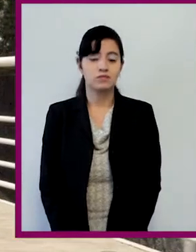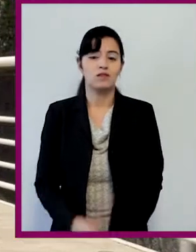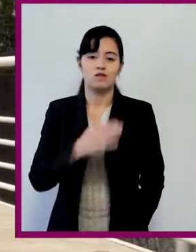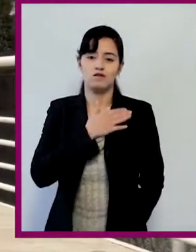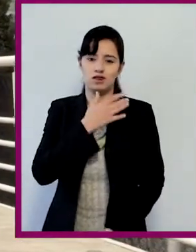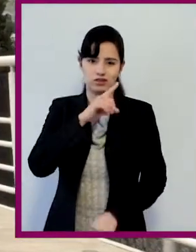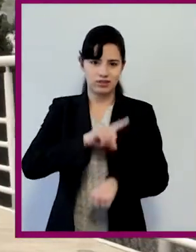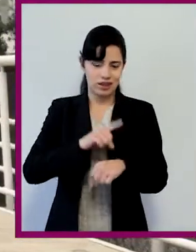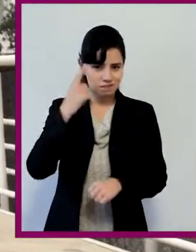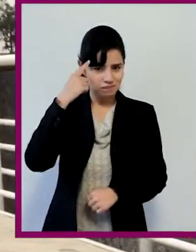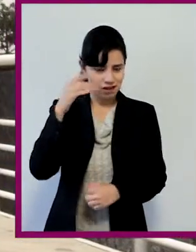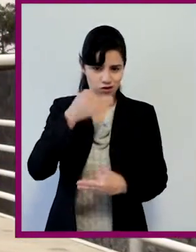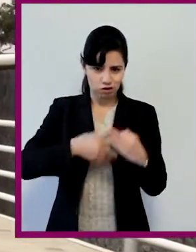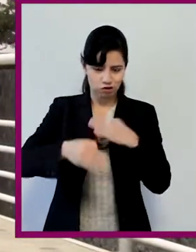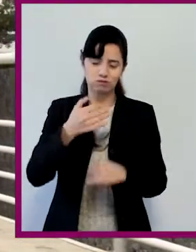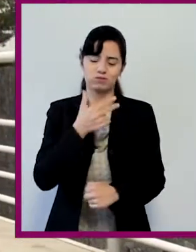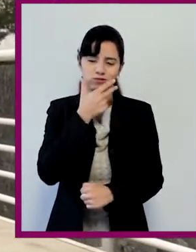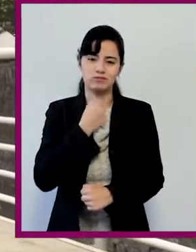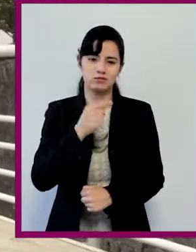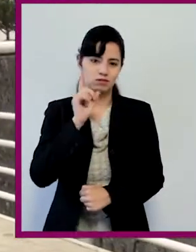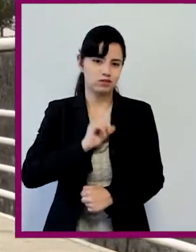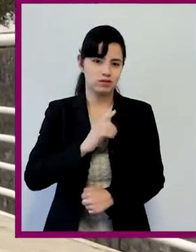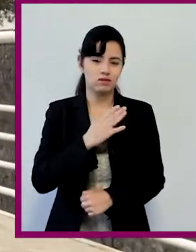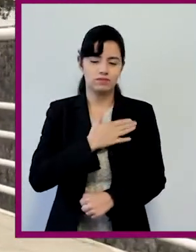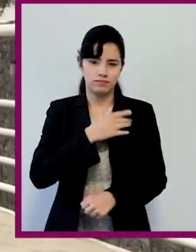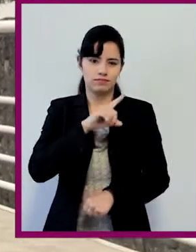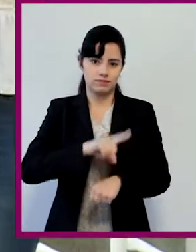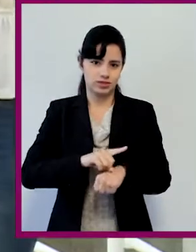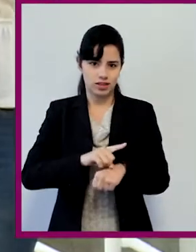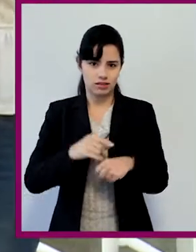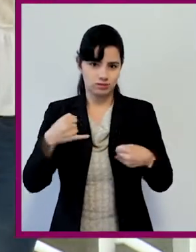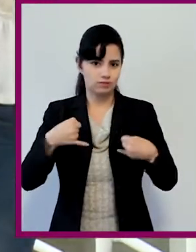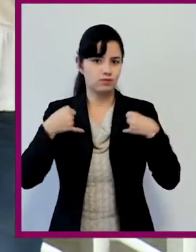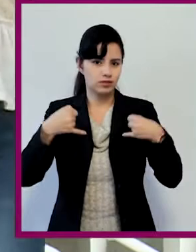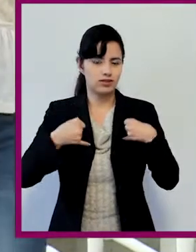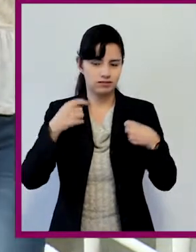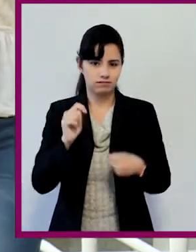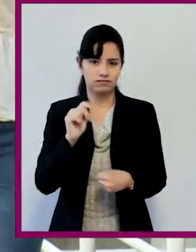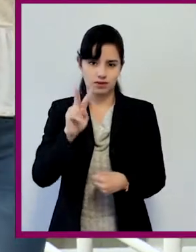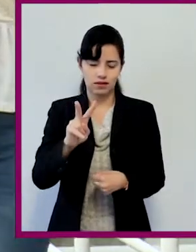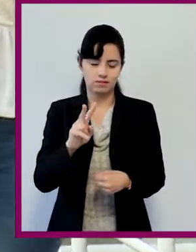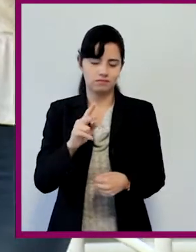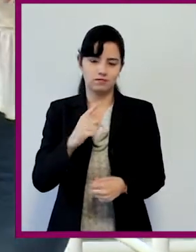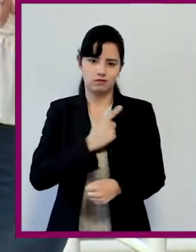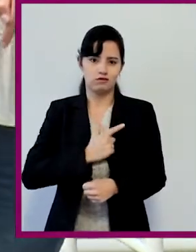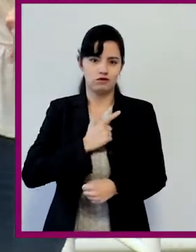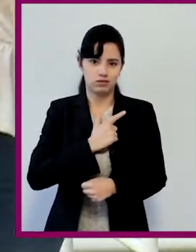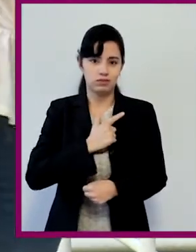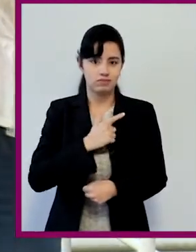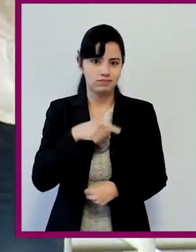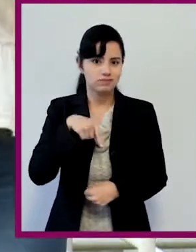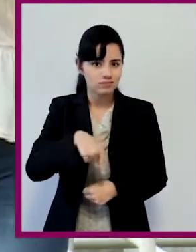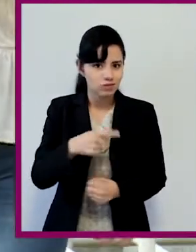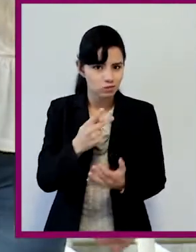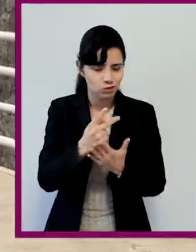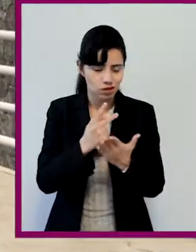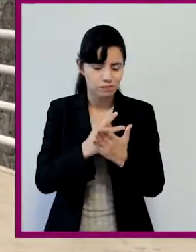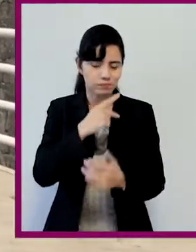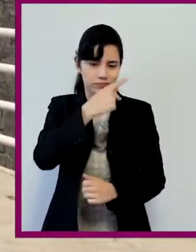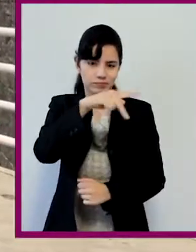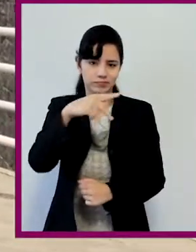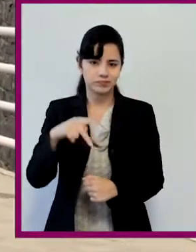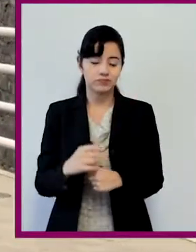Buenos días para todos y para todas. Buenos días, jóvenes en TV. Es un placer acompañarlos en su programa. Hoy